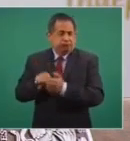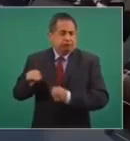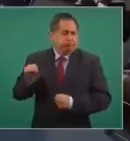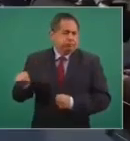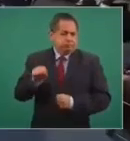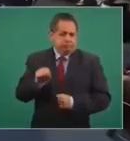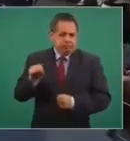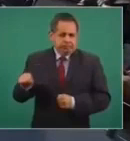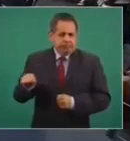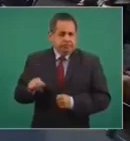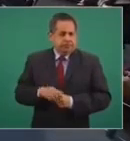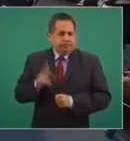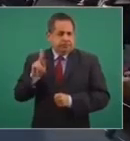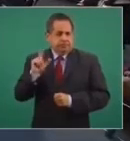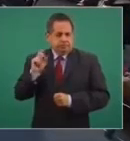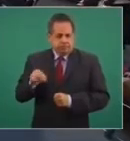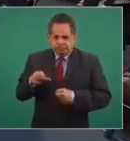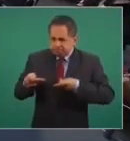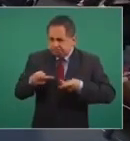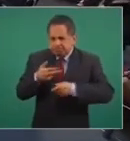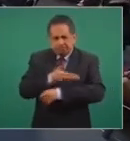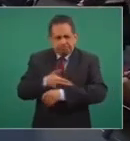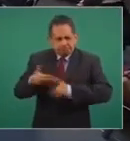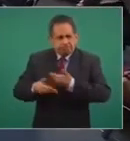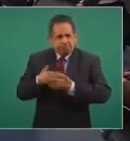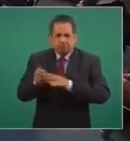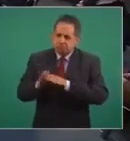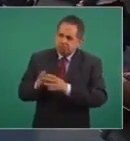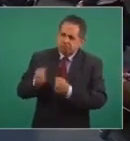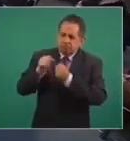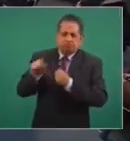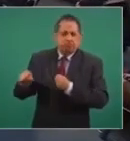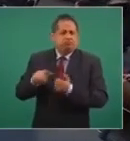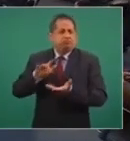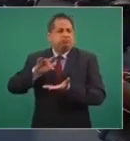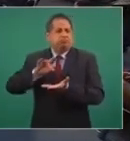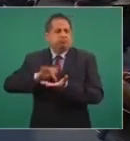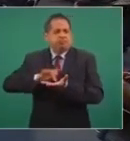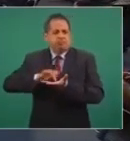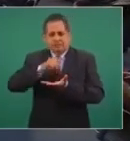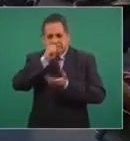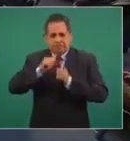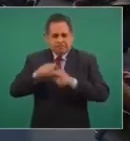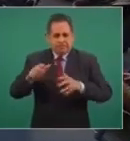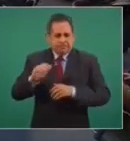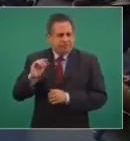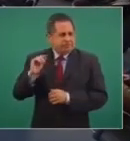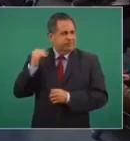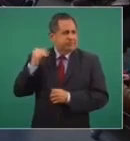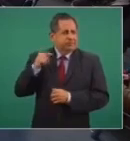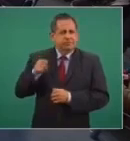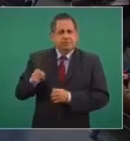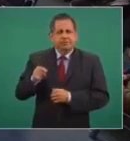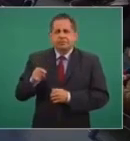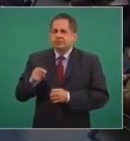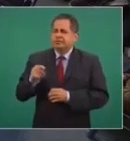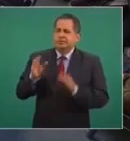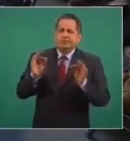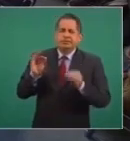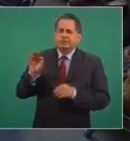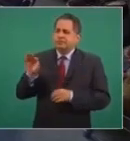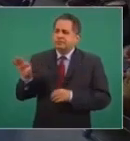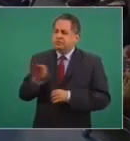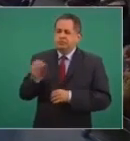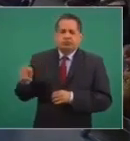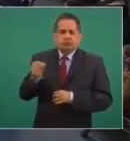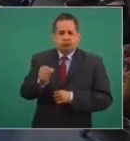llevando a cabo un plan de rescate de telégrafos. Acaban de nombrar,